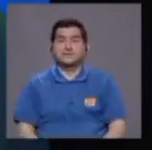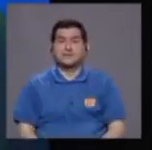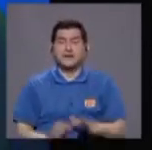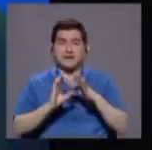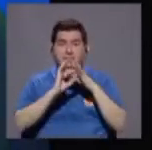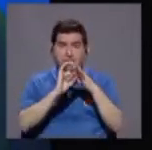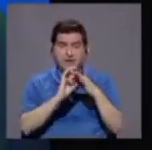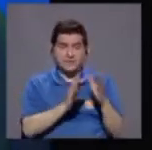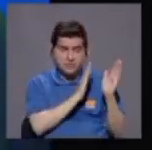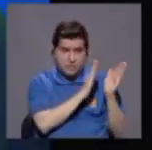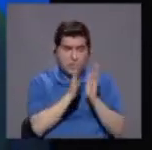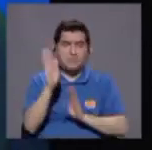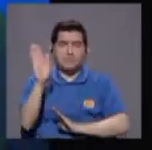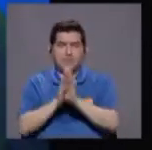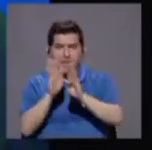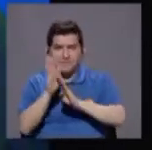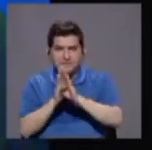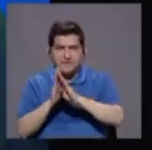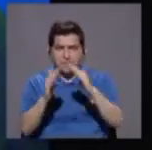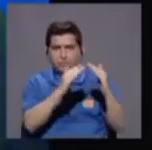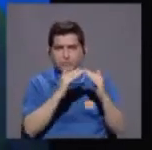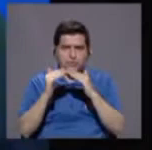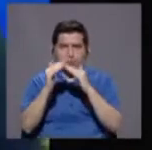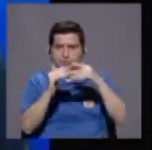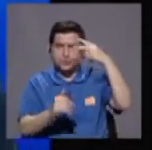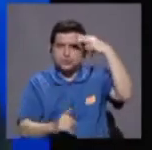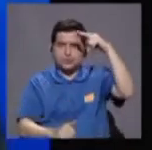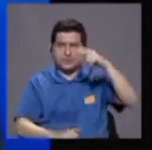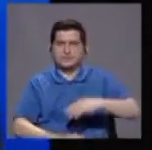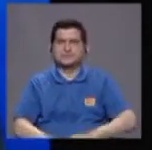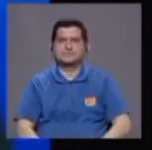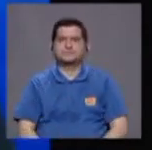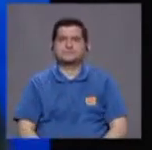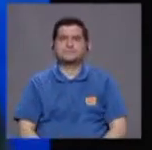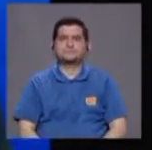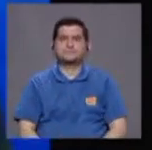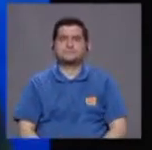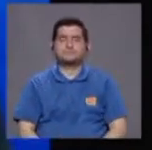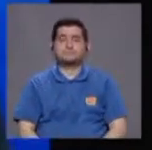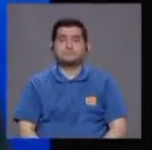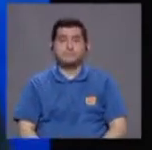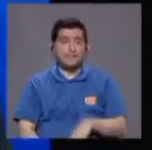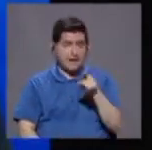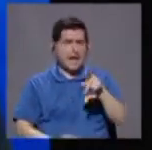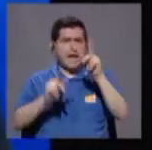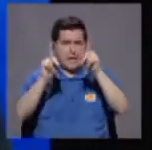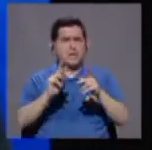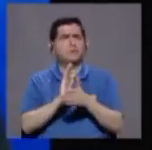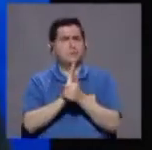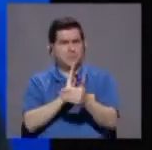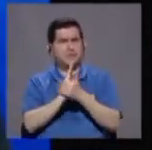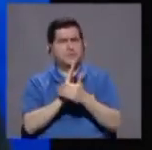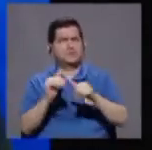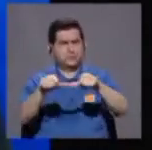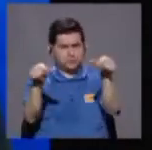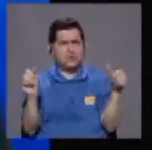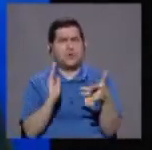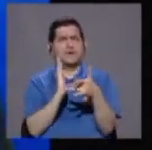un plan de desarrollo de la Ciudad de México. Y bueno, fue una persona muy competente en el área